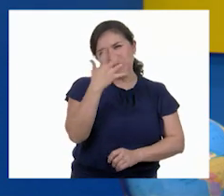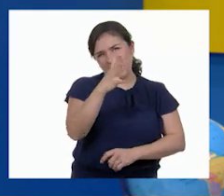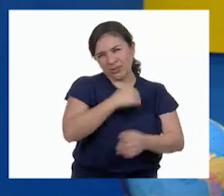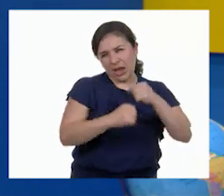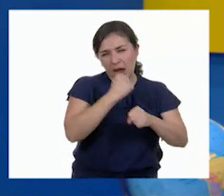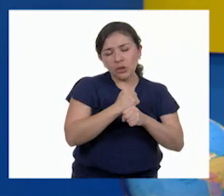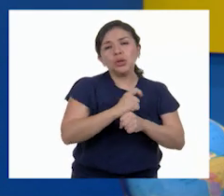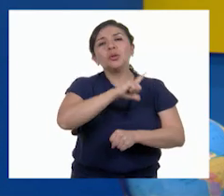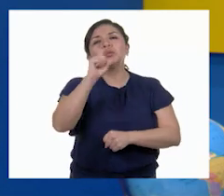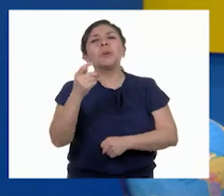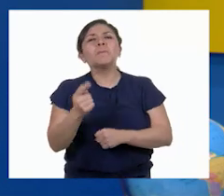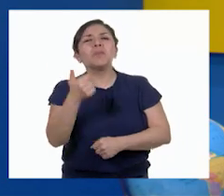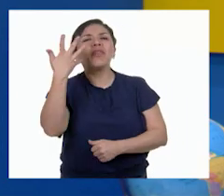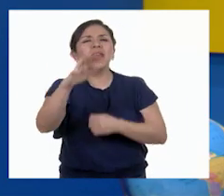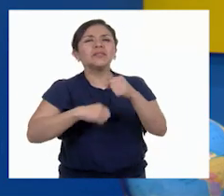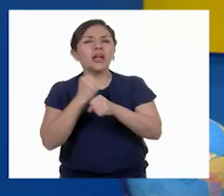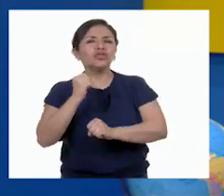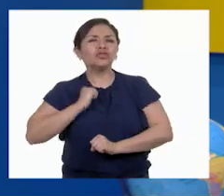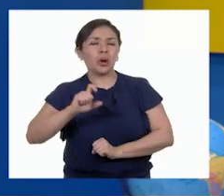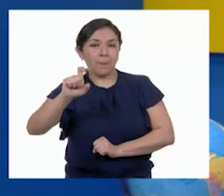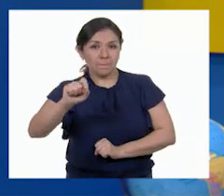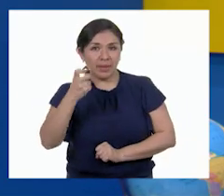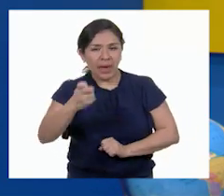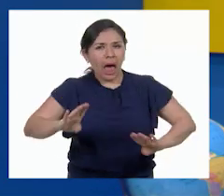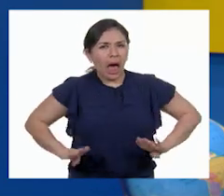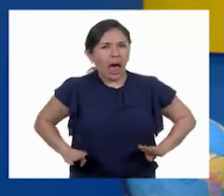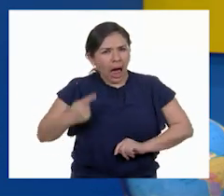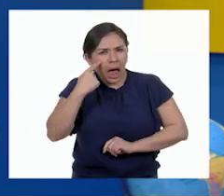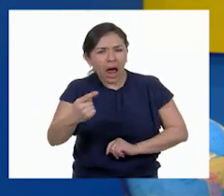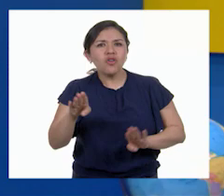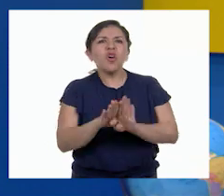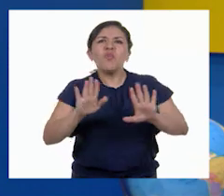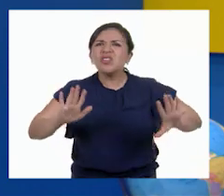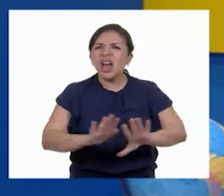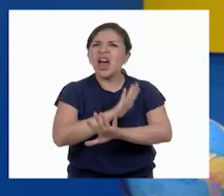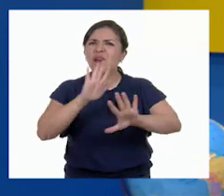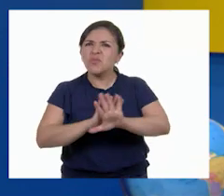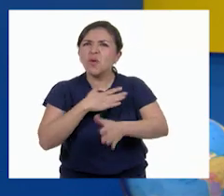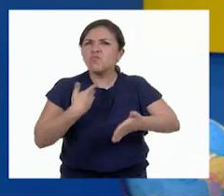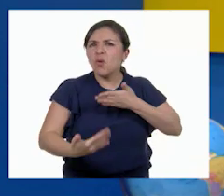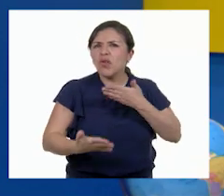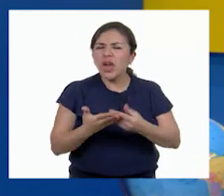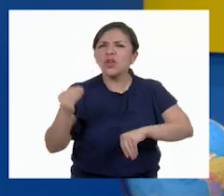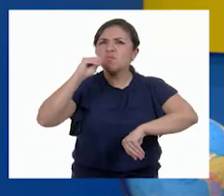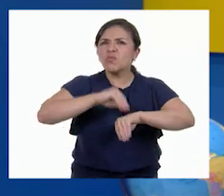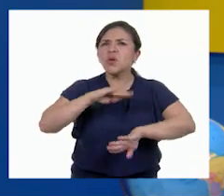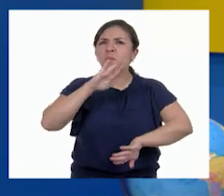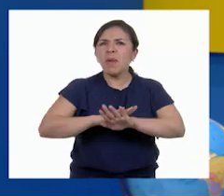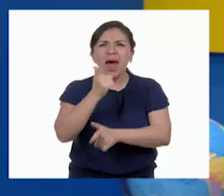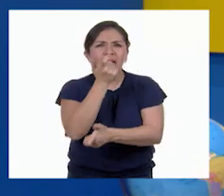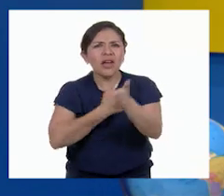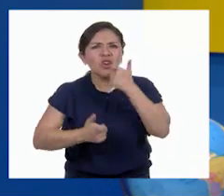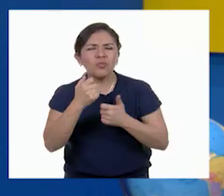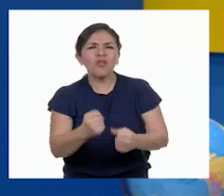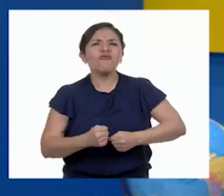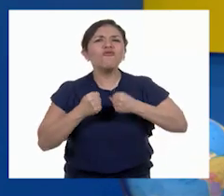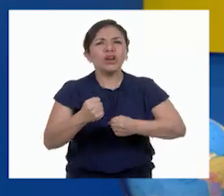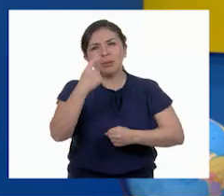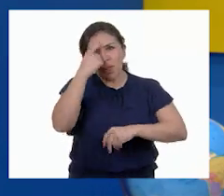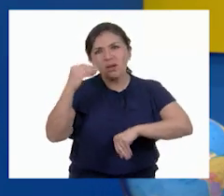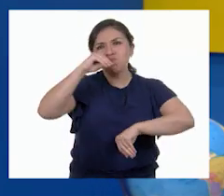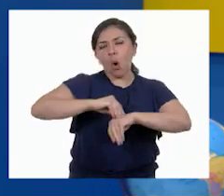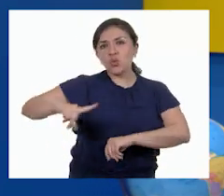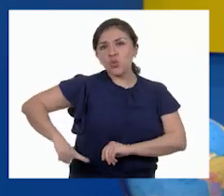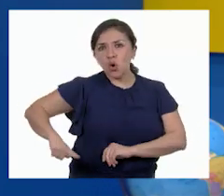siglo XX, y que se caracterizó por ser una época de modernización, de desarrollo económico, de fortalecimiento del